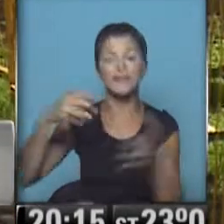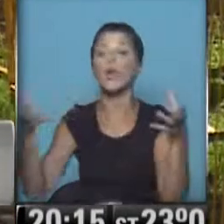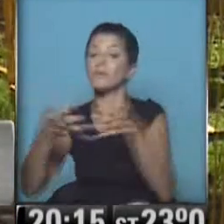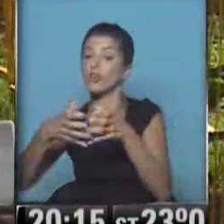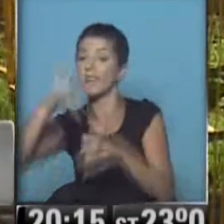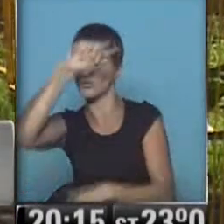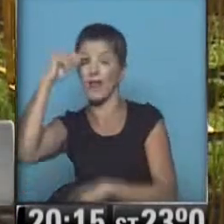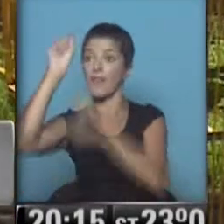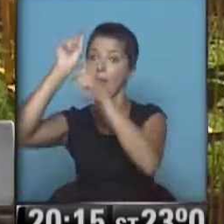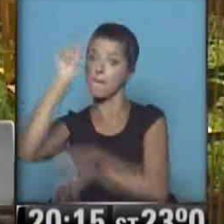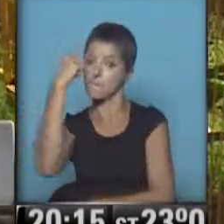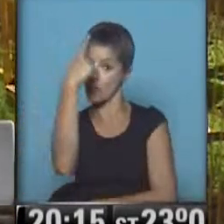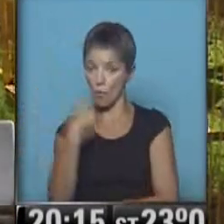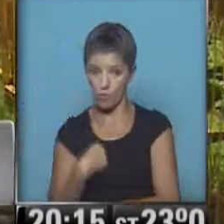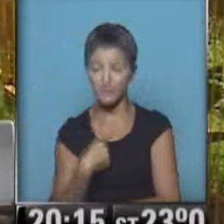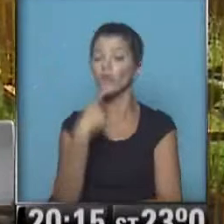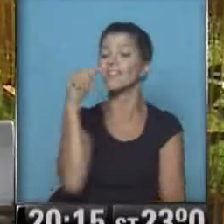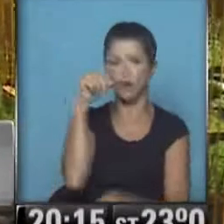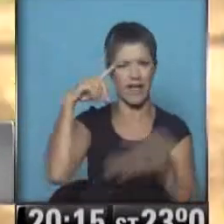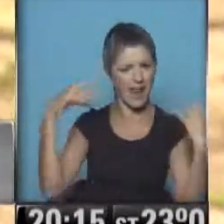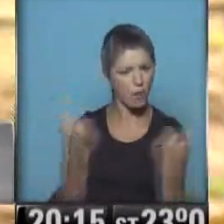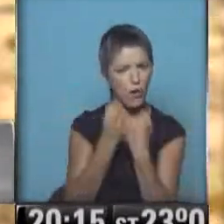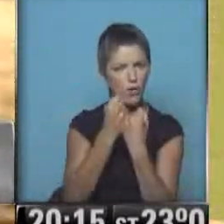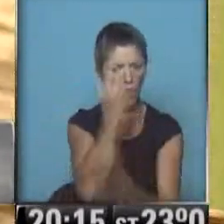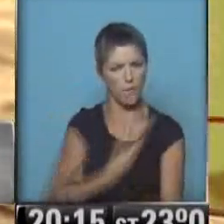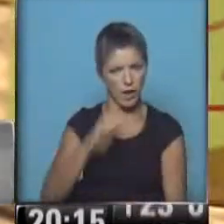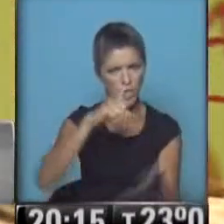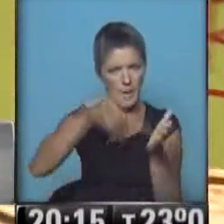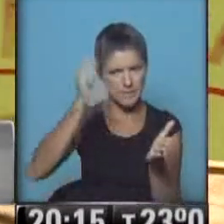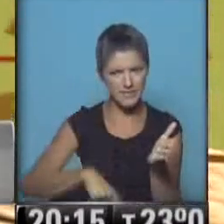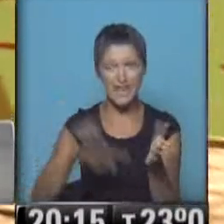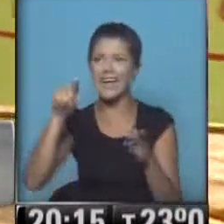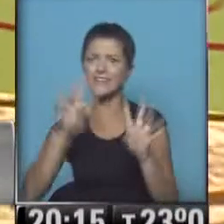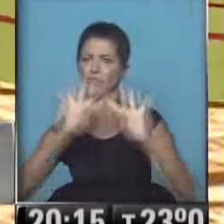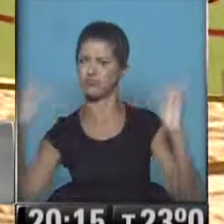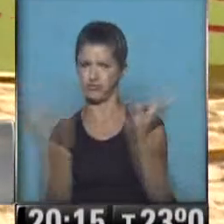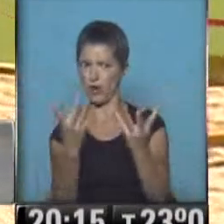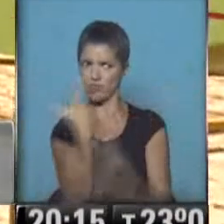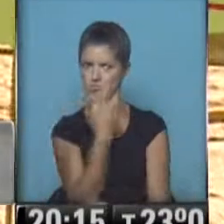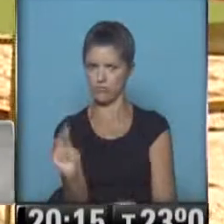Monumentos desmintieron que el acuerdo con el gobierno de la ciudad incluya el enrejado.